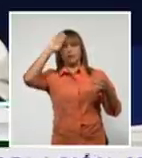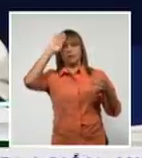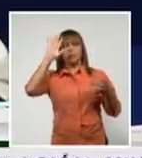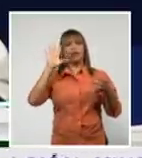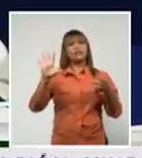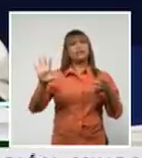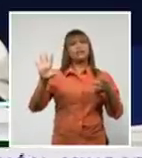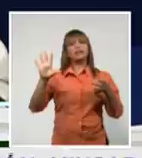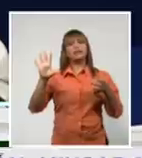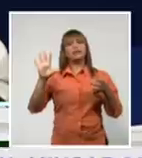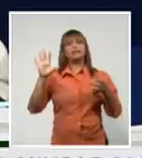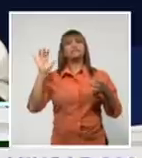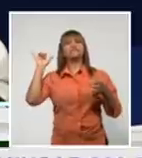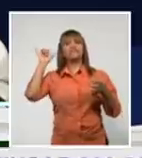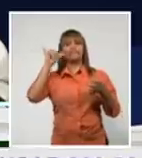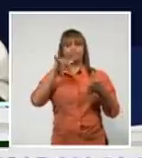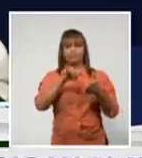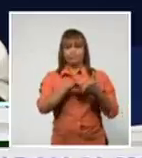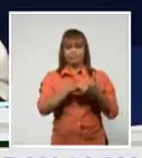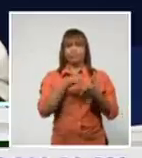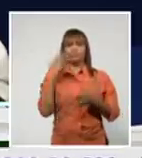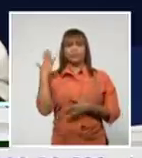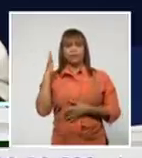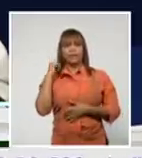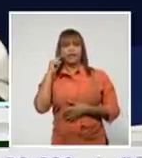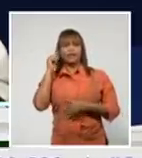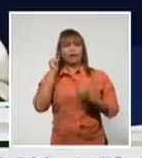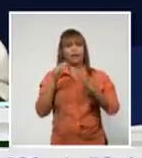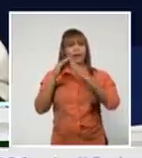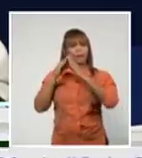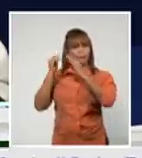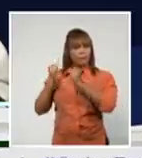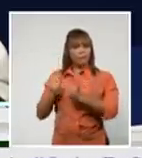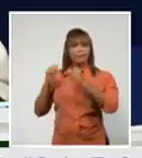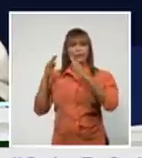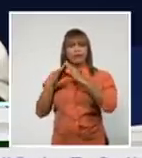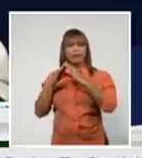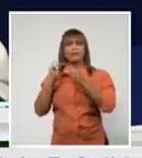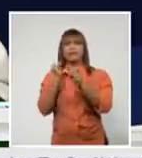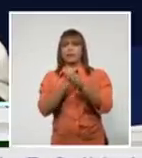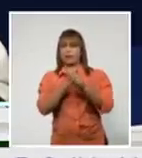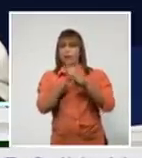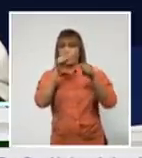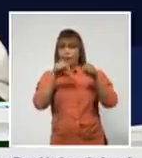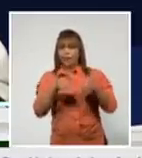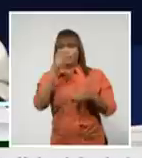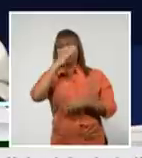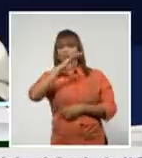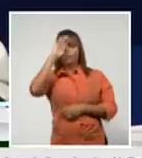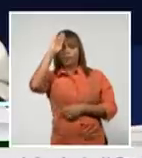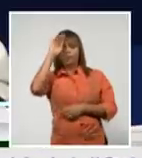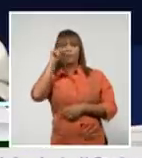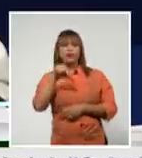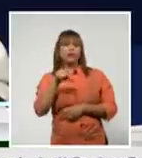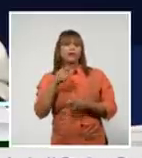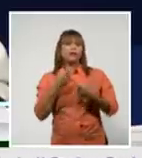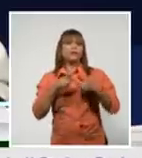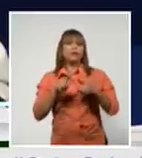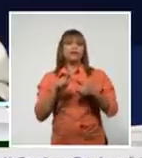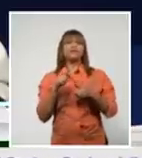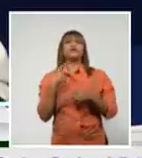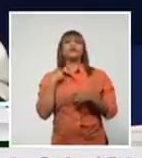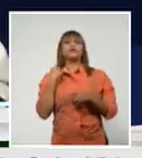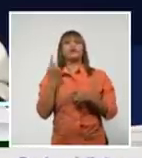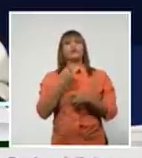son extranjeros residentes en nuestro país, trabajadores en nuestro país, por lo tanto son casos